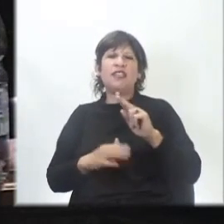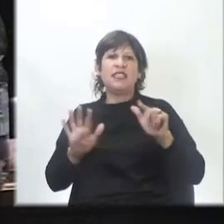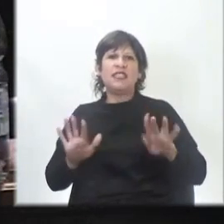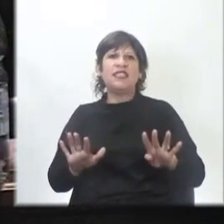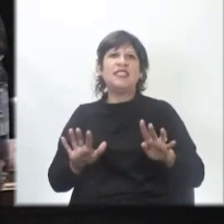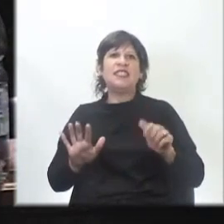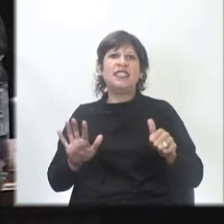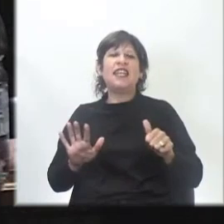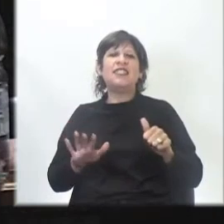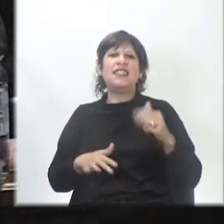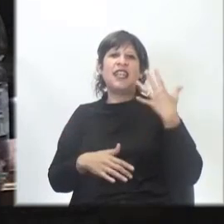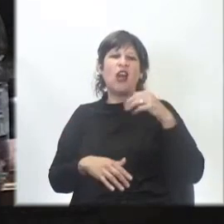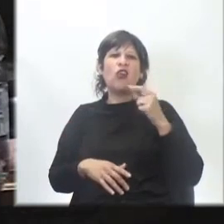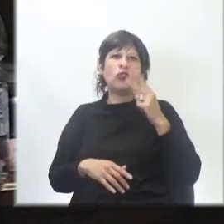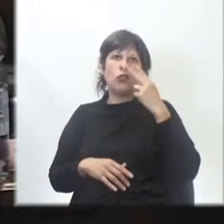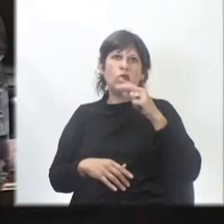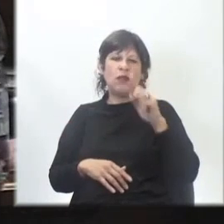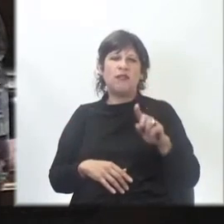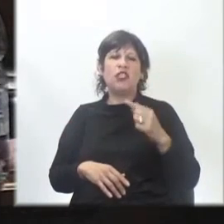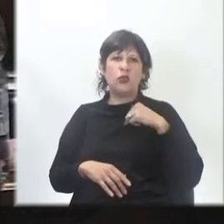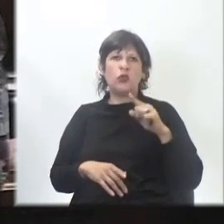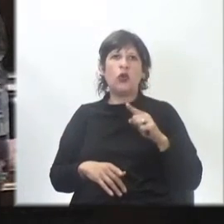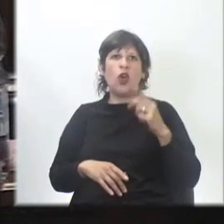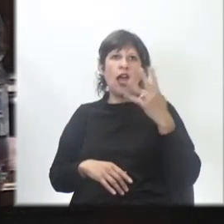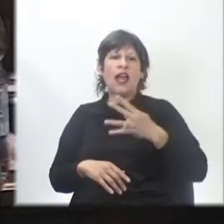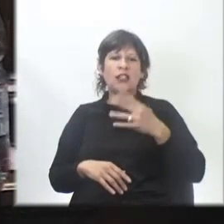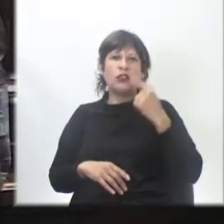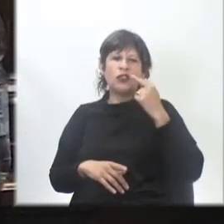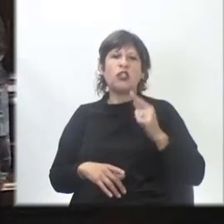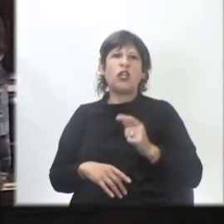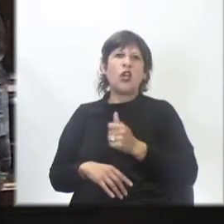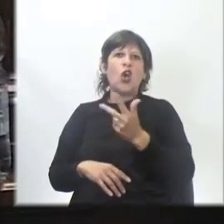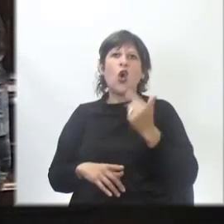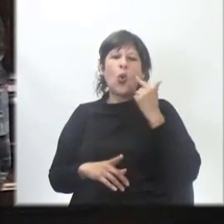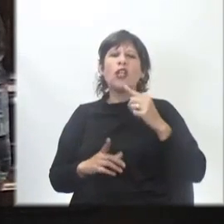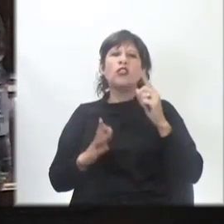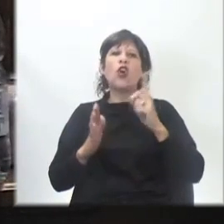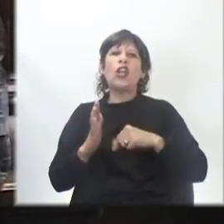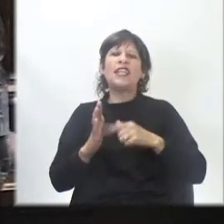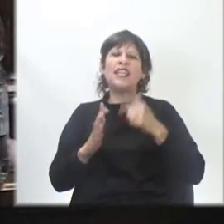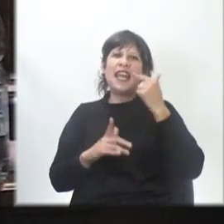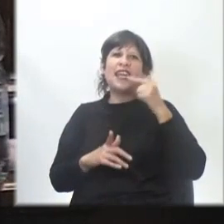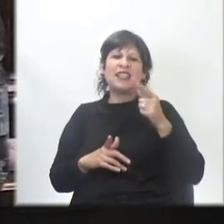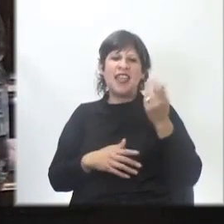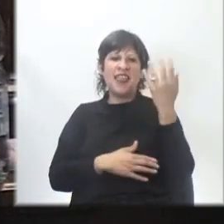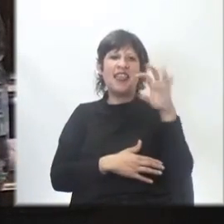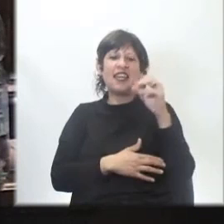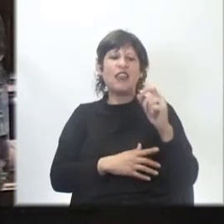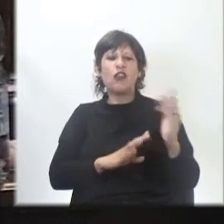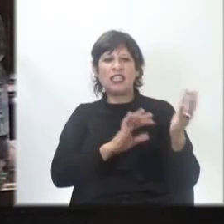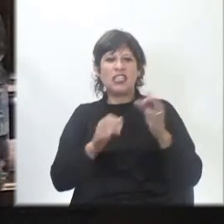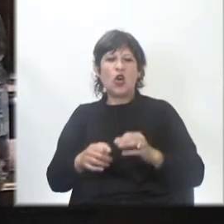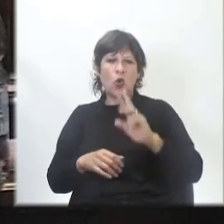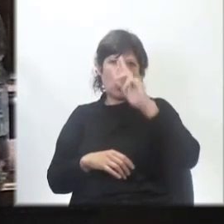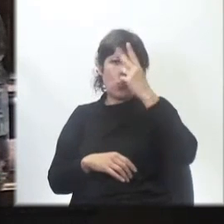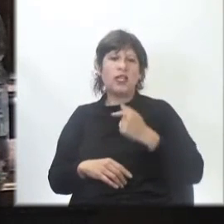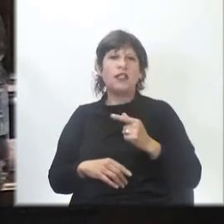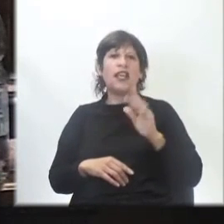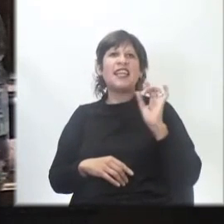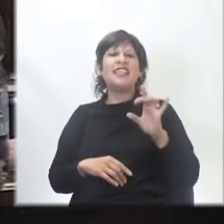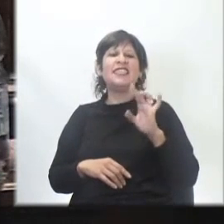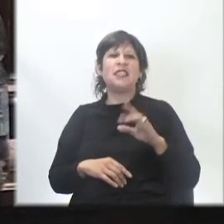del 2021? 14. ¿Cuánto cuesta el alquiler del radar Indra recientemente llegado a nuestro país?